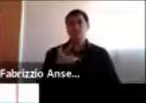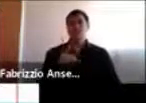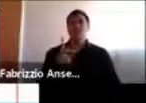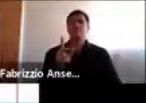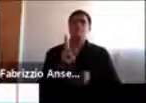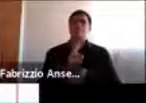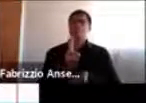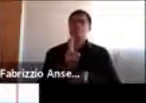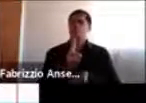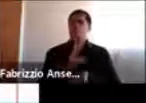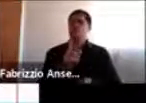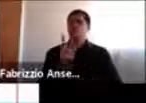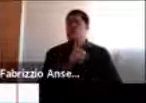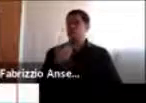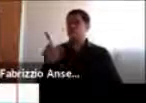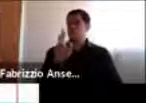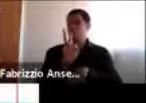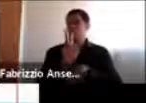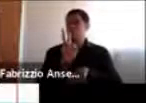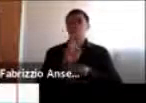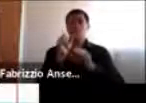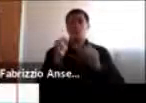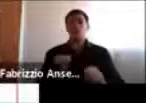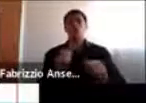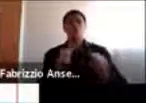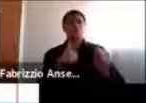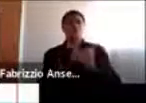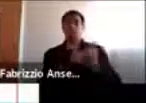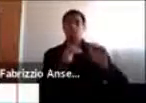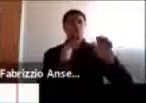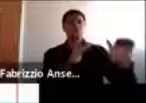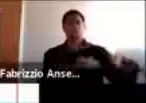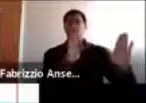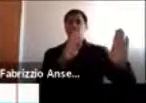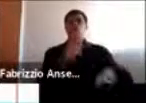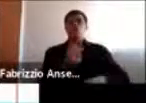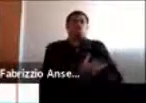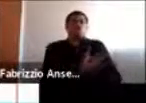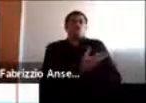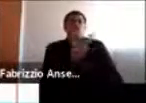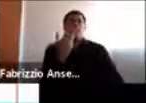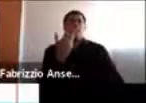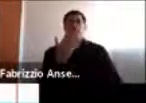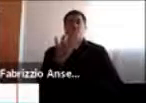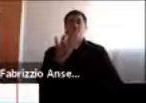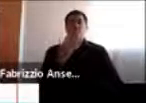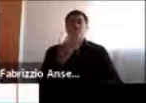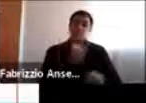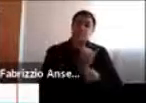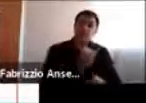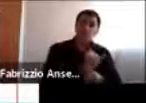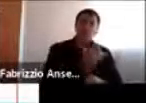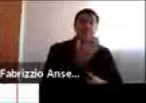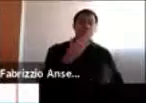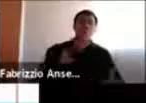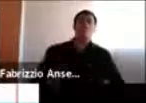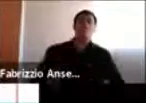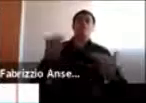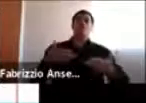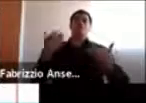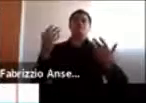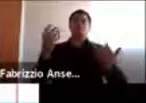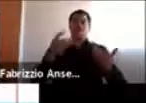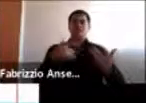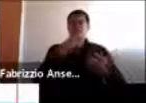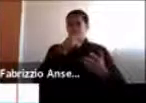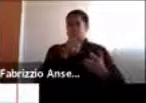profesores podían dar el mismo nivel de apoyo emocional de apoyo instruccional de apoyos para la motivación y del andamiaje en el fondo